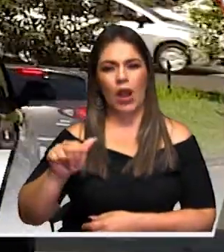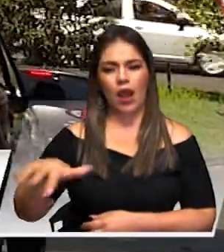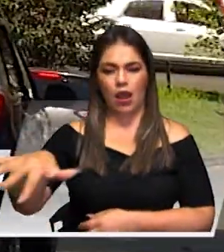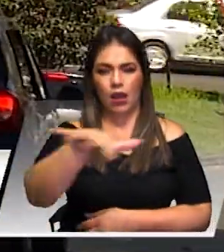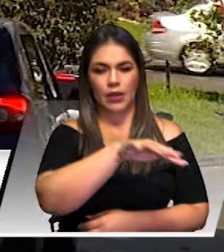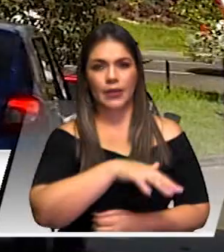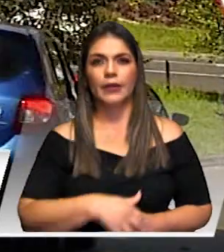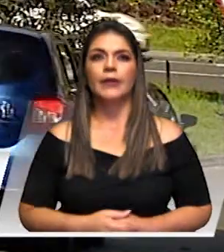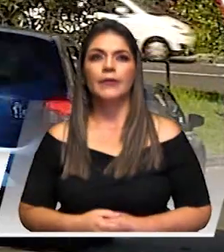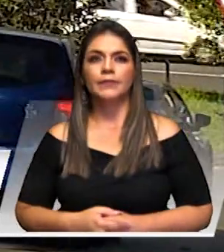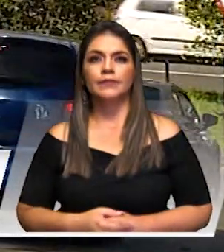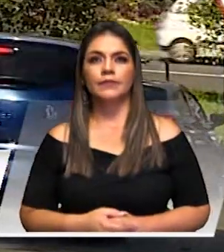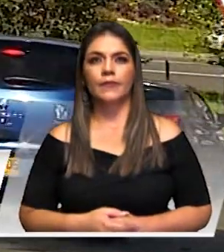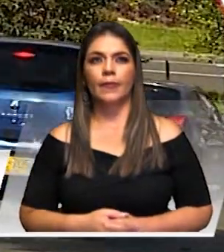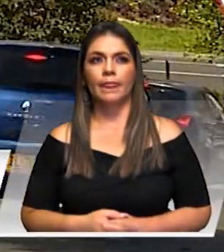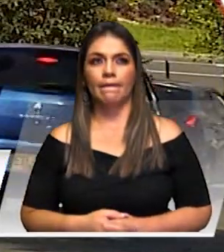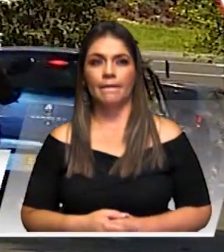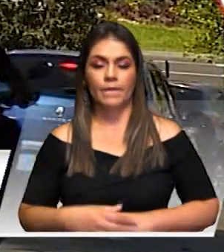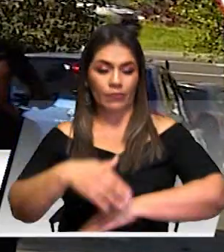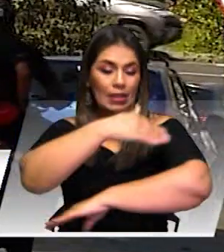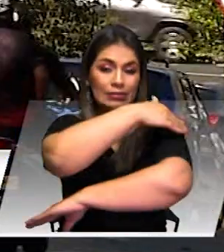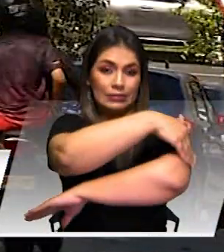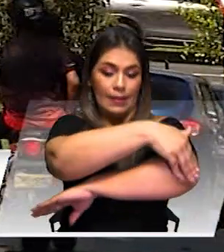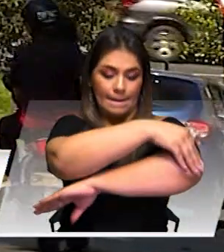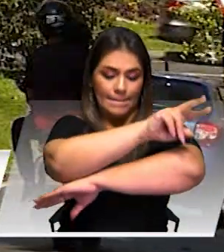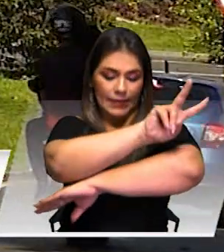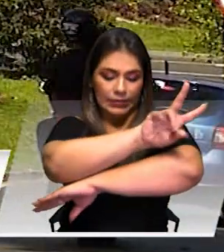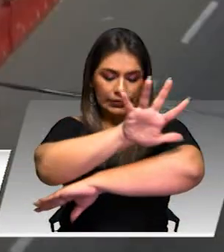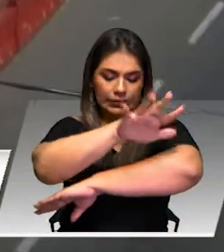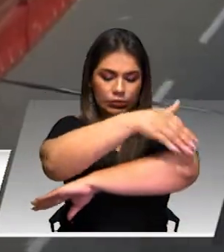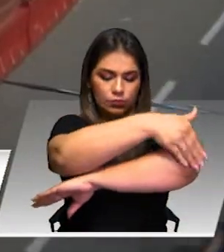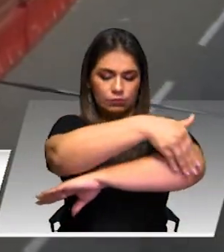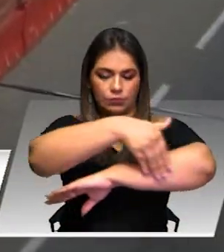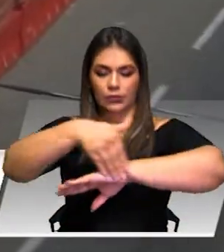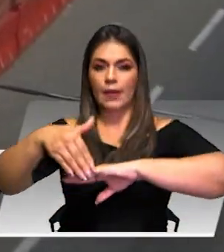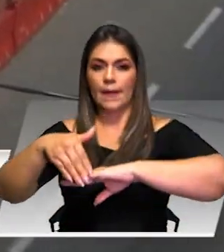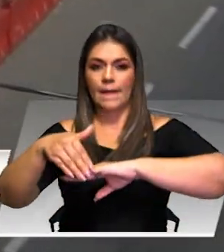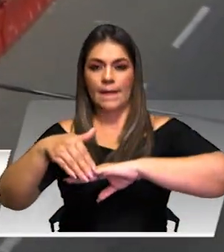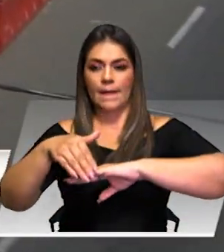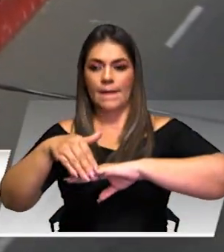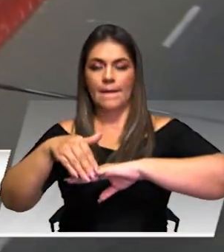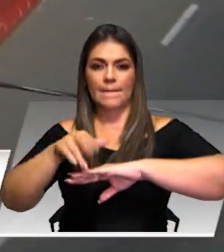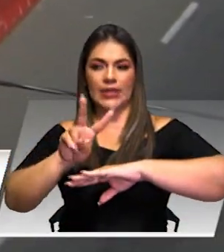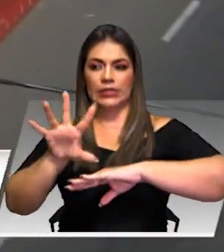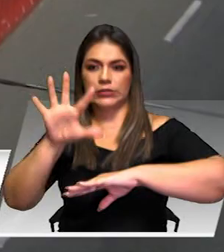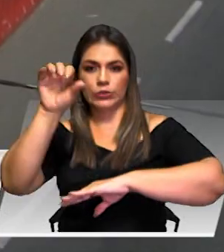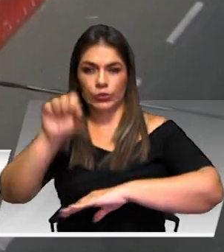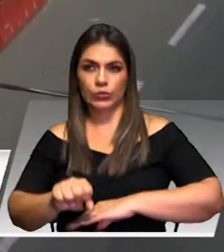circulación entre las calles 25 AA Sur y 25 Sur.